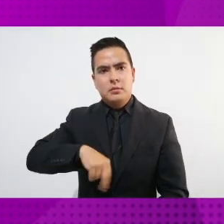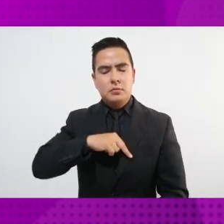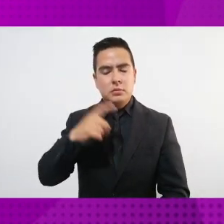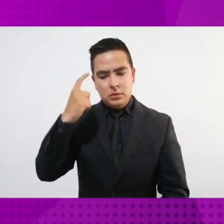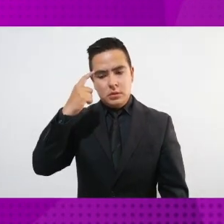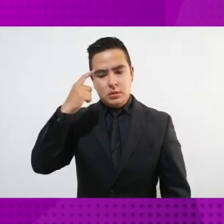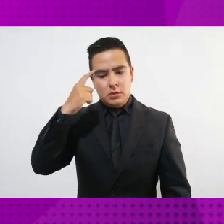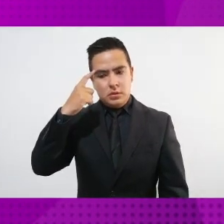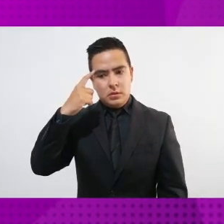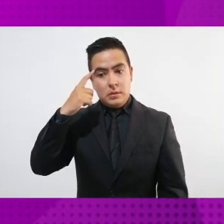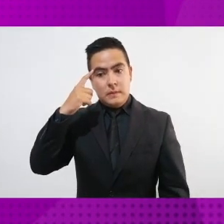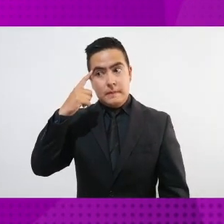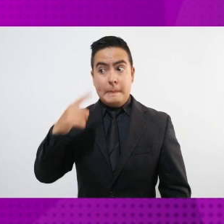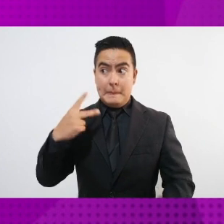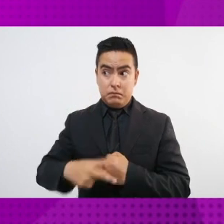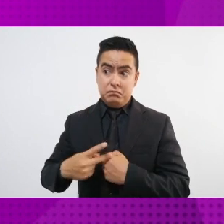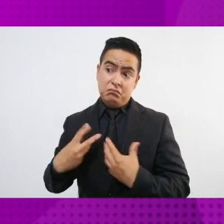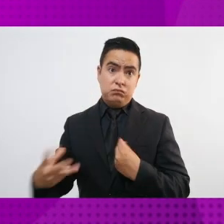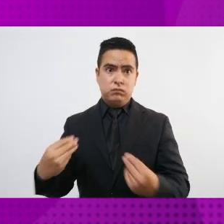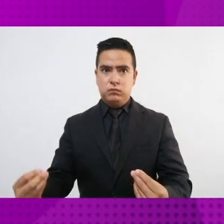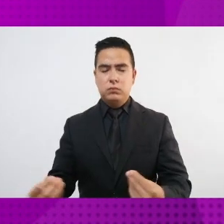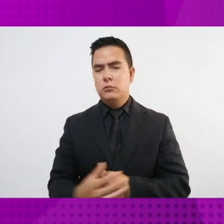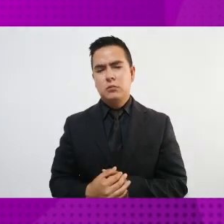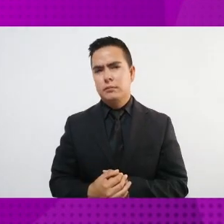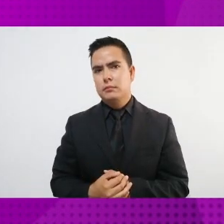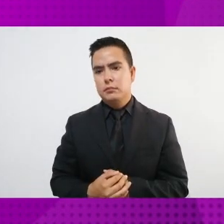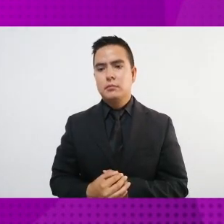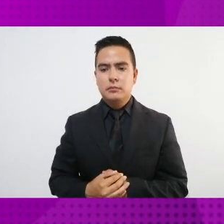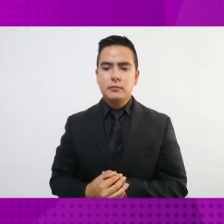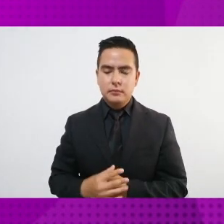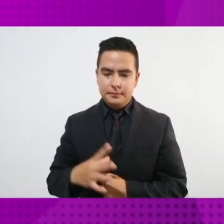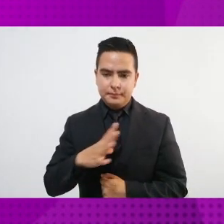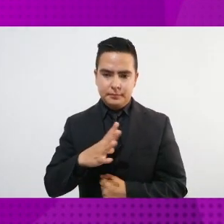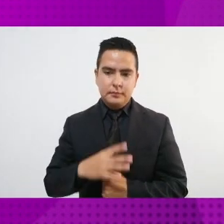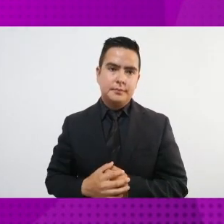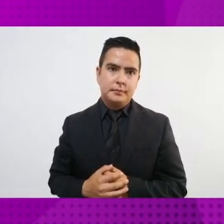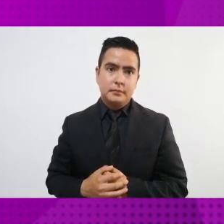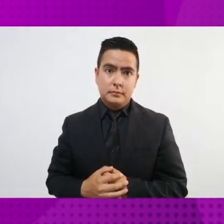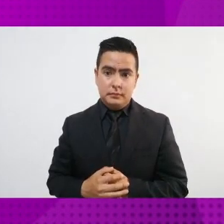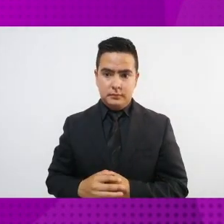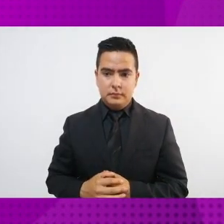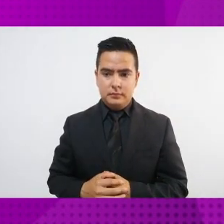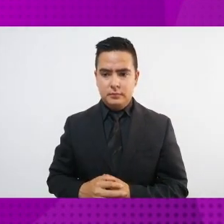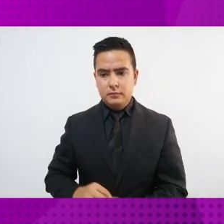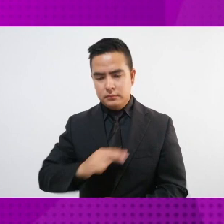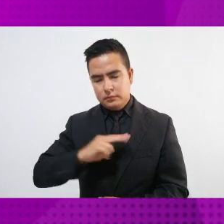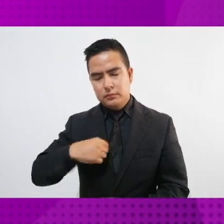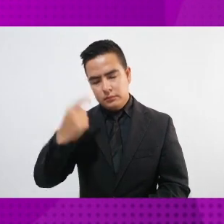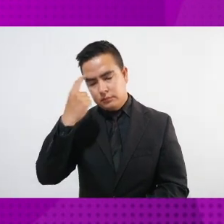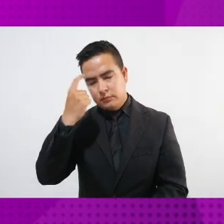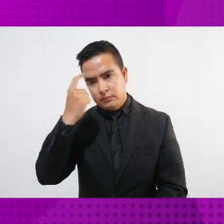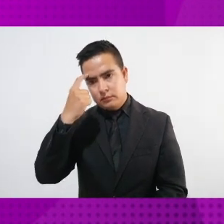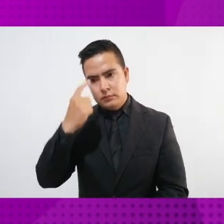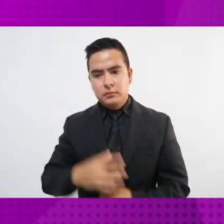no pensar en que tendríamos que llegar a solucionarlo con una prórroga de algún mandato en algún cargo